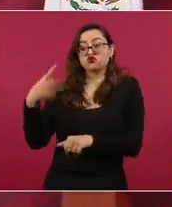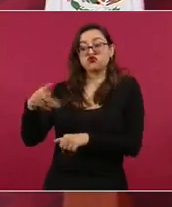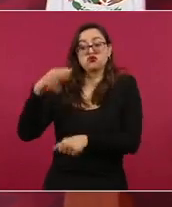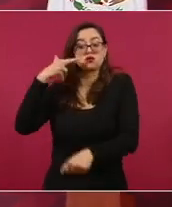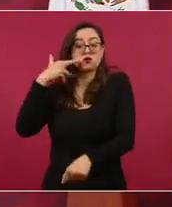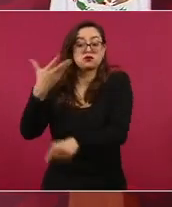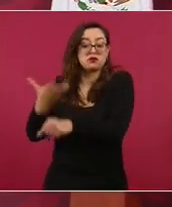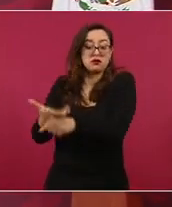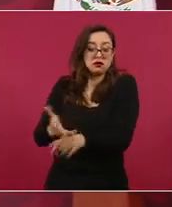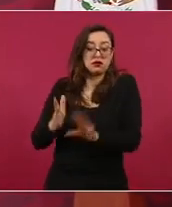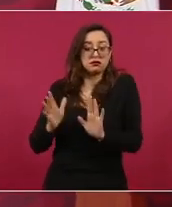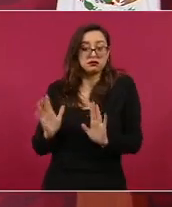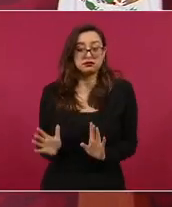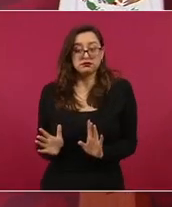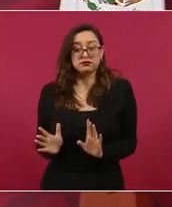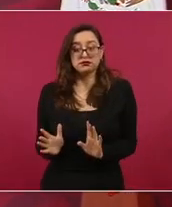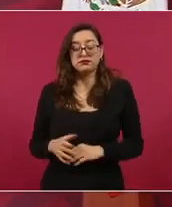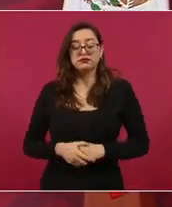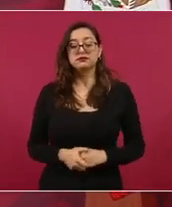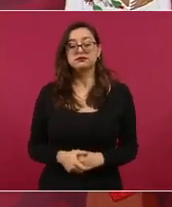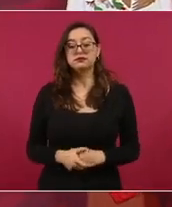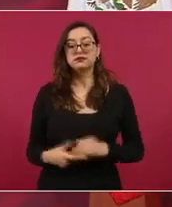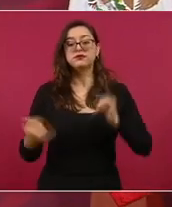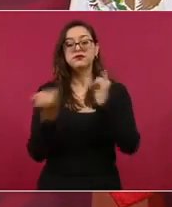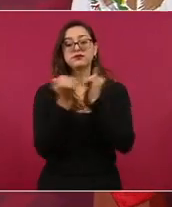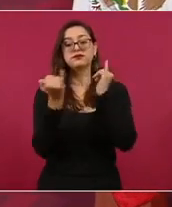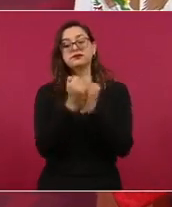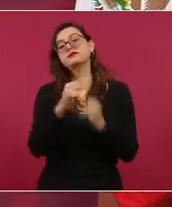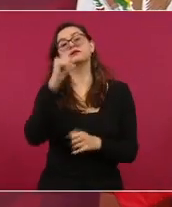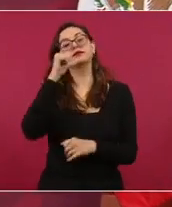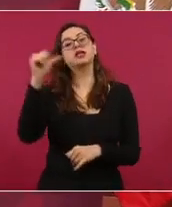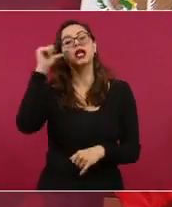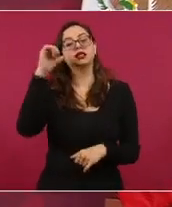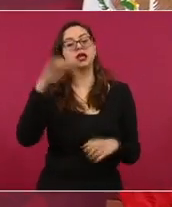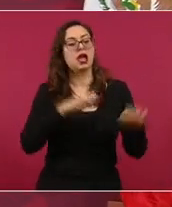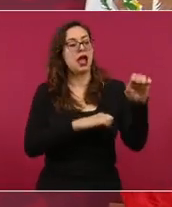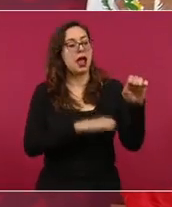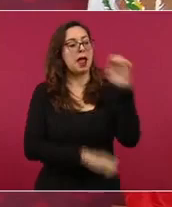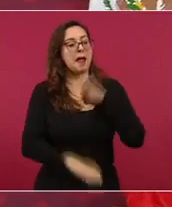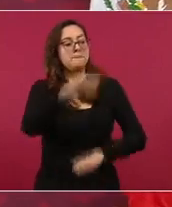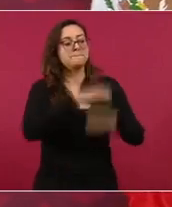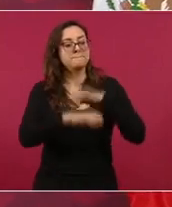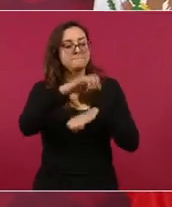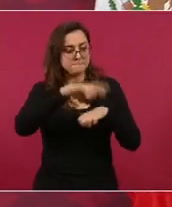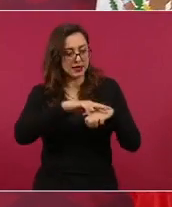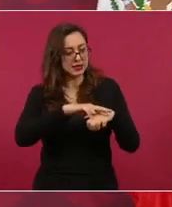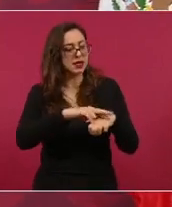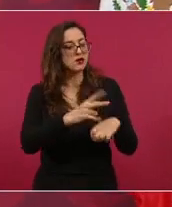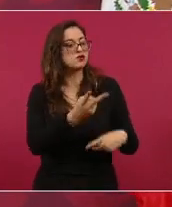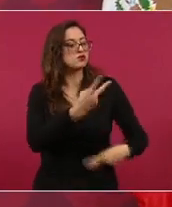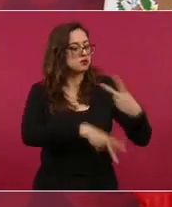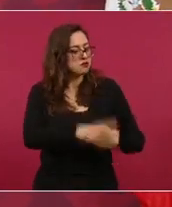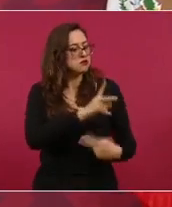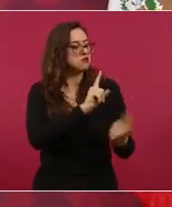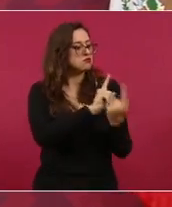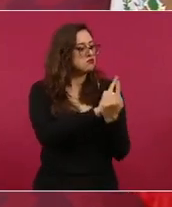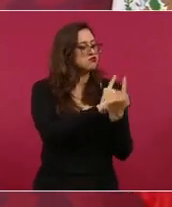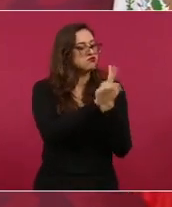Imagínense, porque muchos no saben lo que